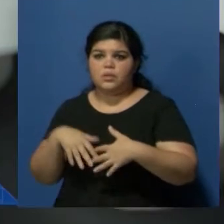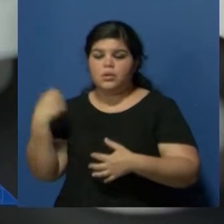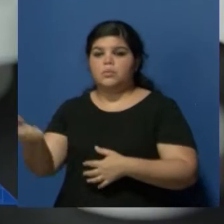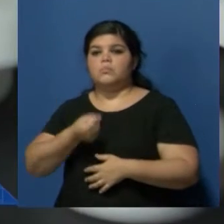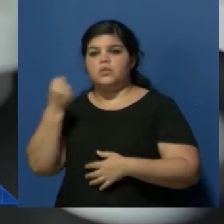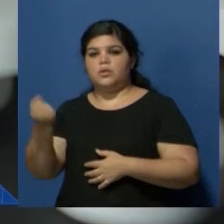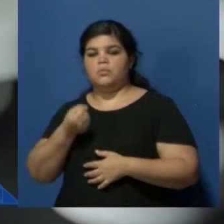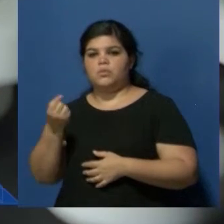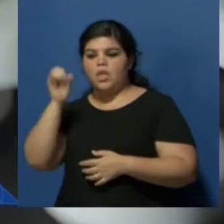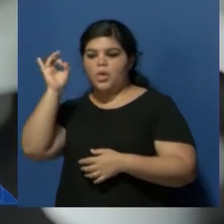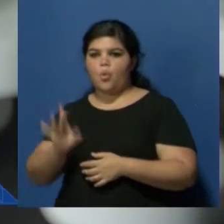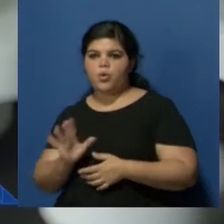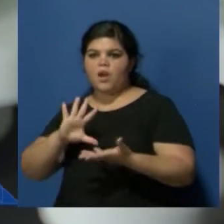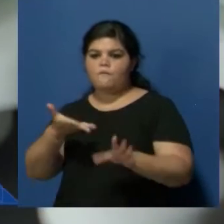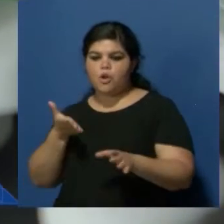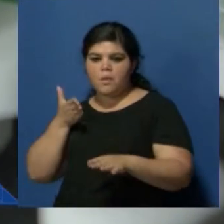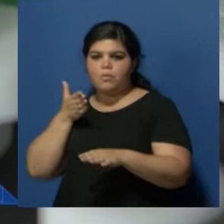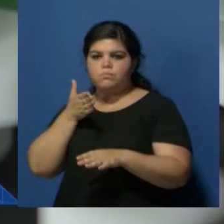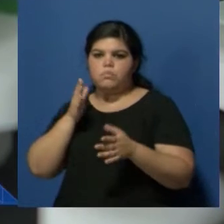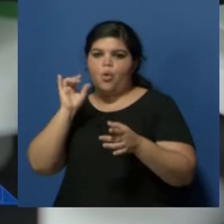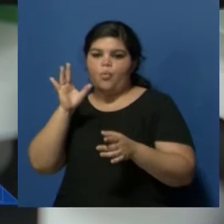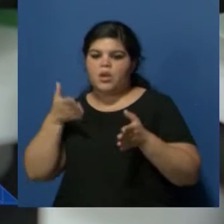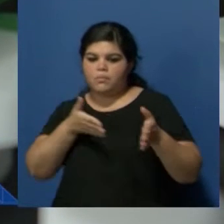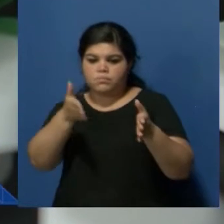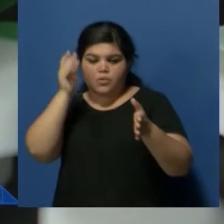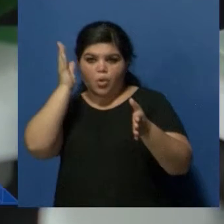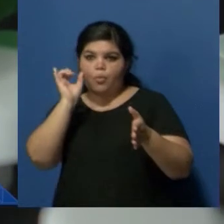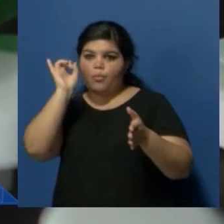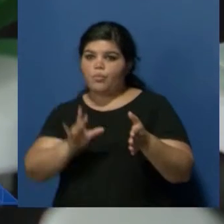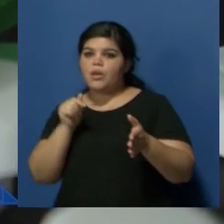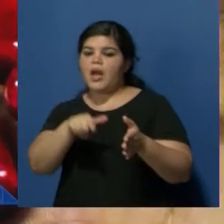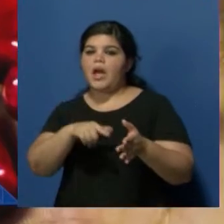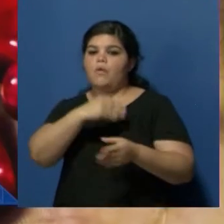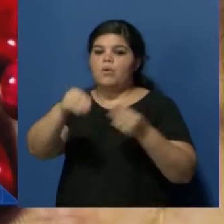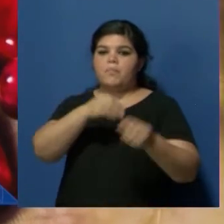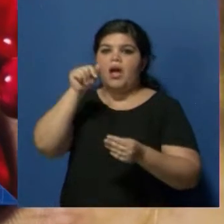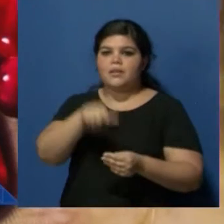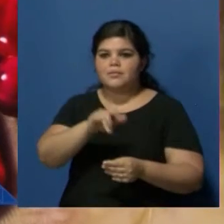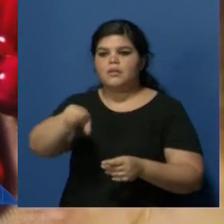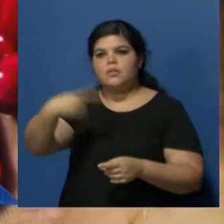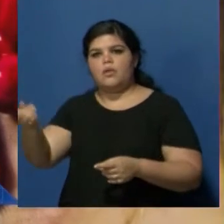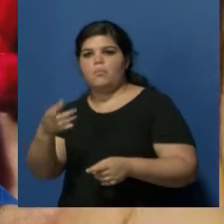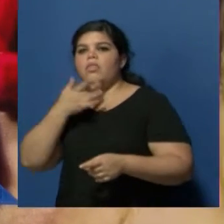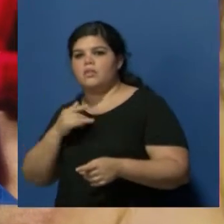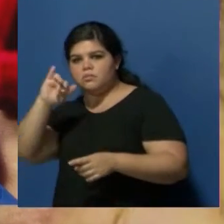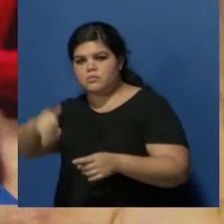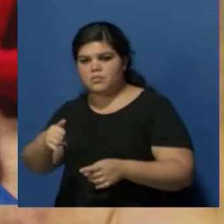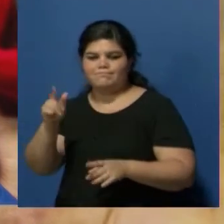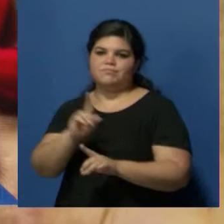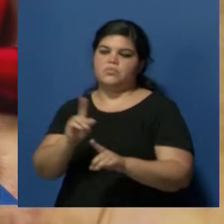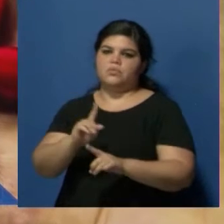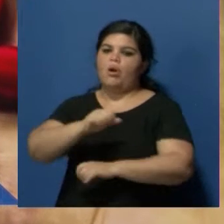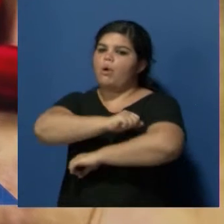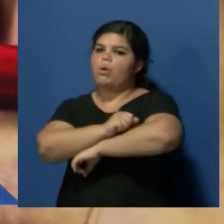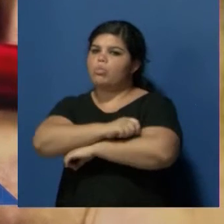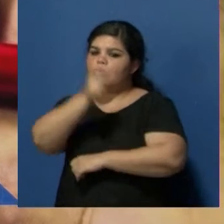modo unidireccional. ¿Que cuál es? Que porque hay tal entorno, entonces va a haber tal otra consecuencia. Ojalá la conducta humana pudiese explicarse de un modo